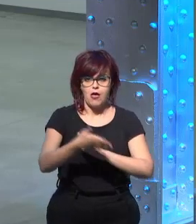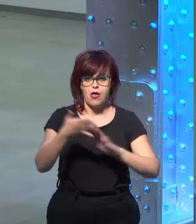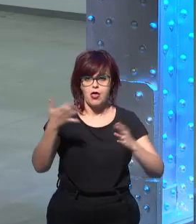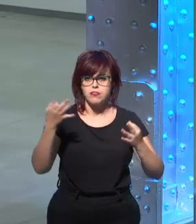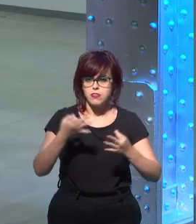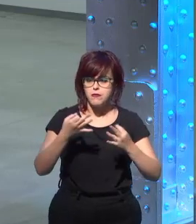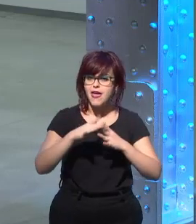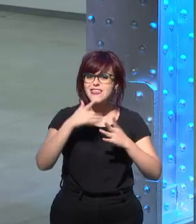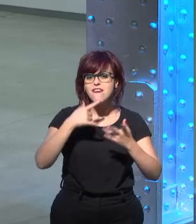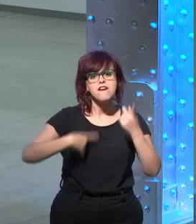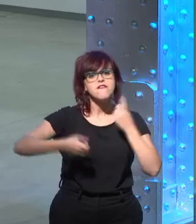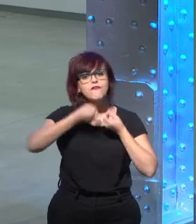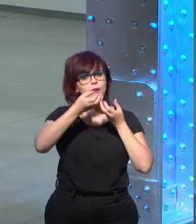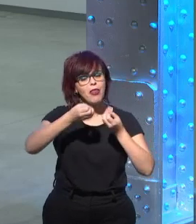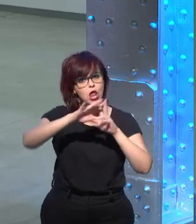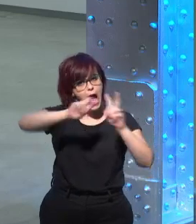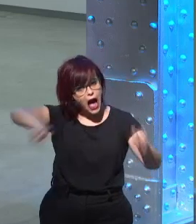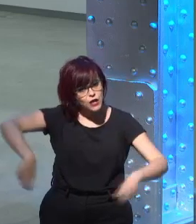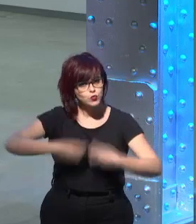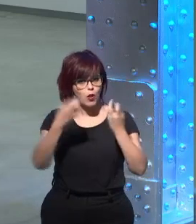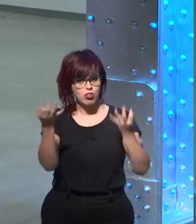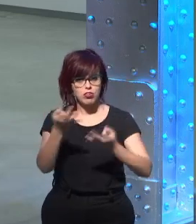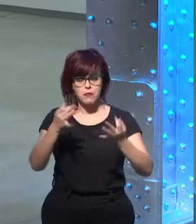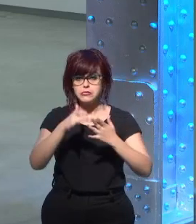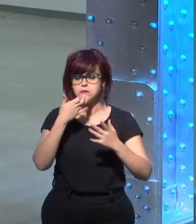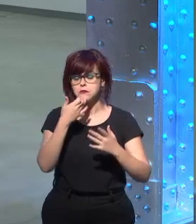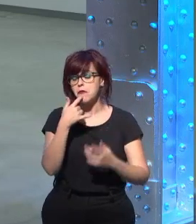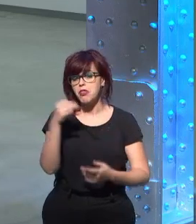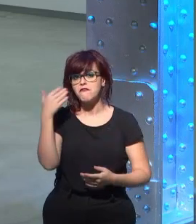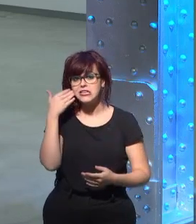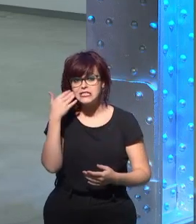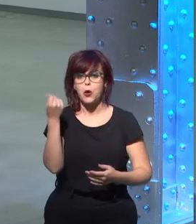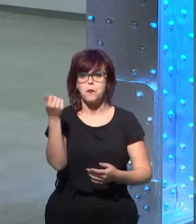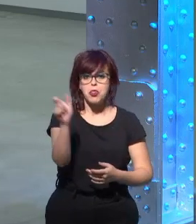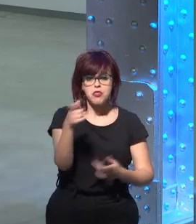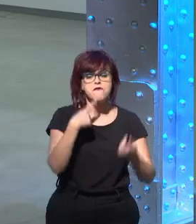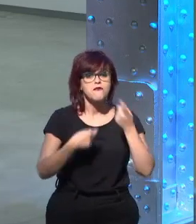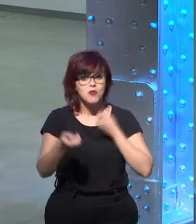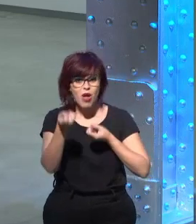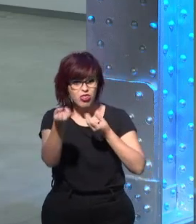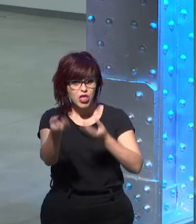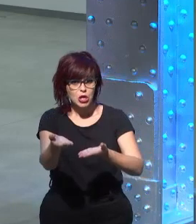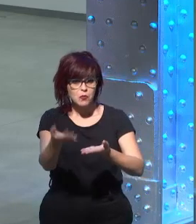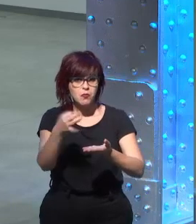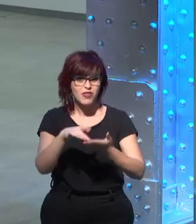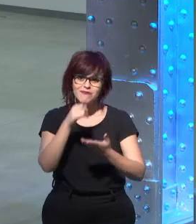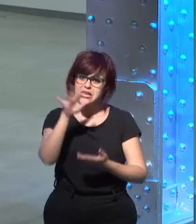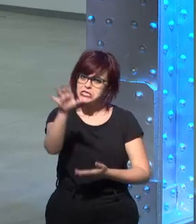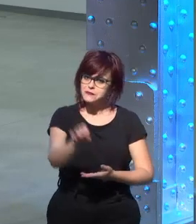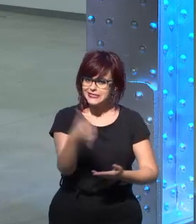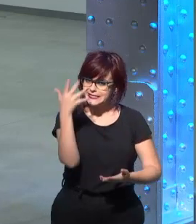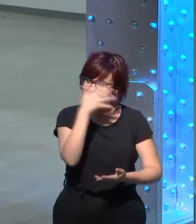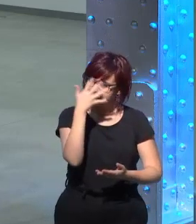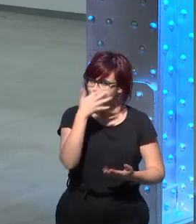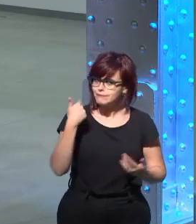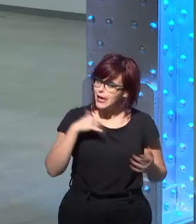esa información actualizada porque simplemente una desactualización en la información puede hacer que el proceso de compra se